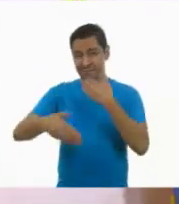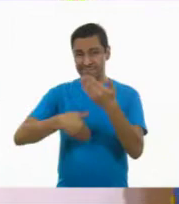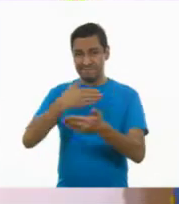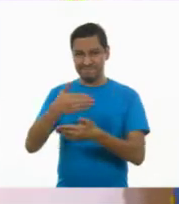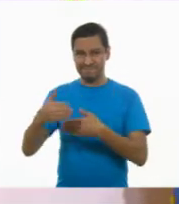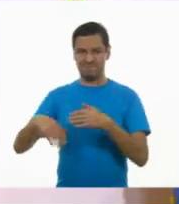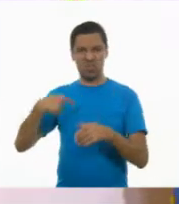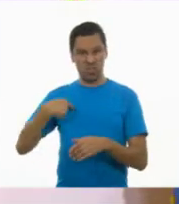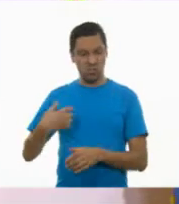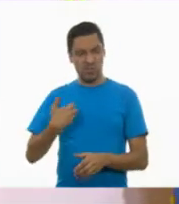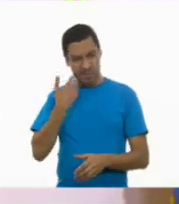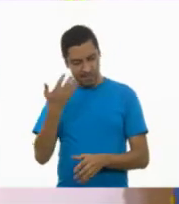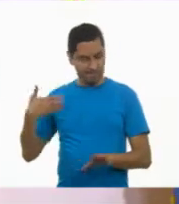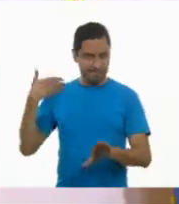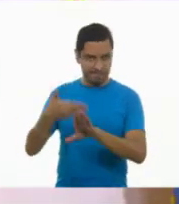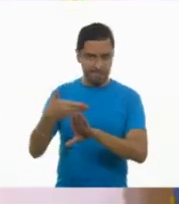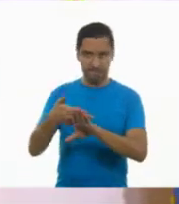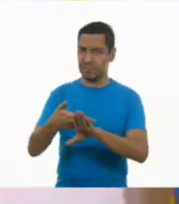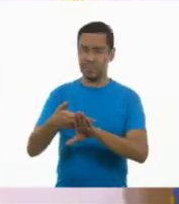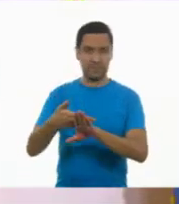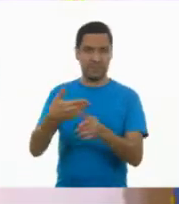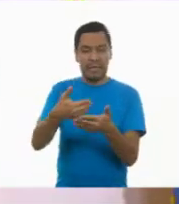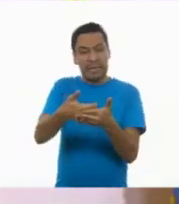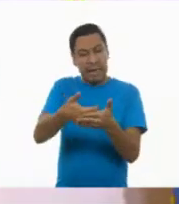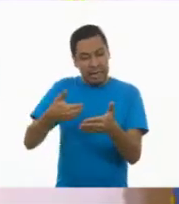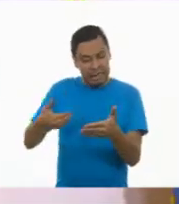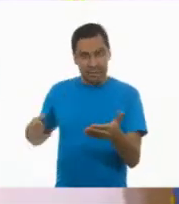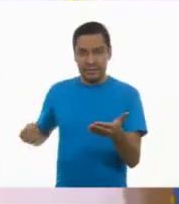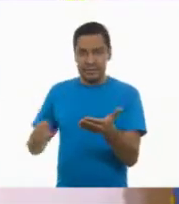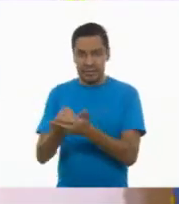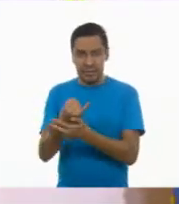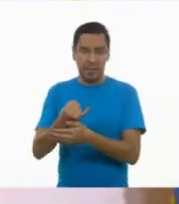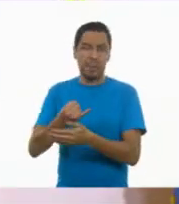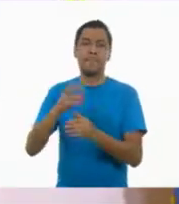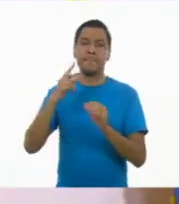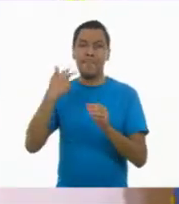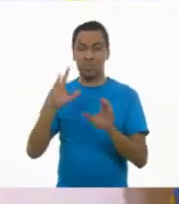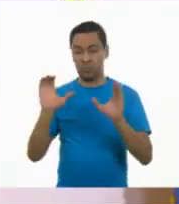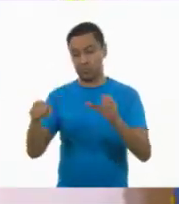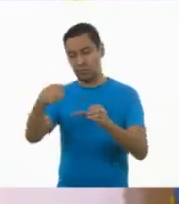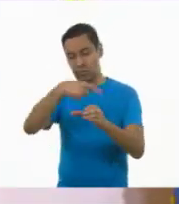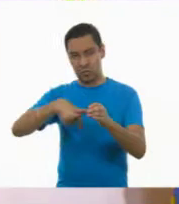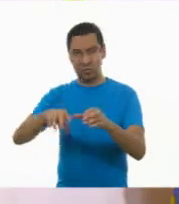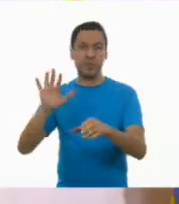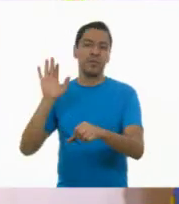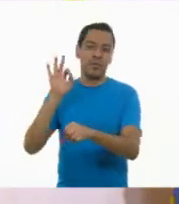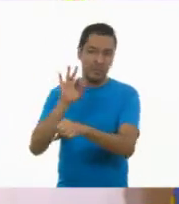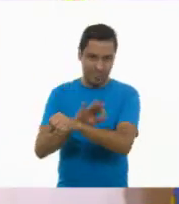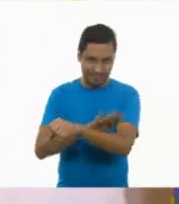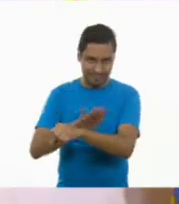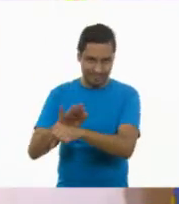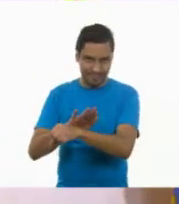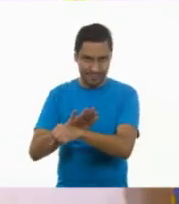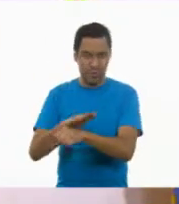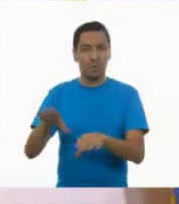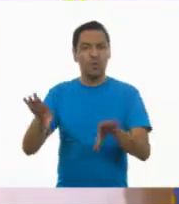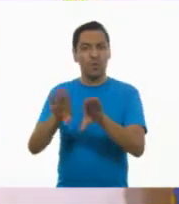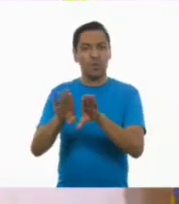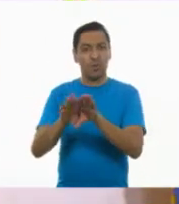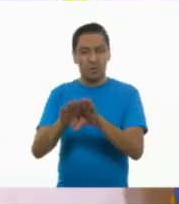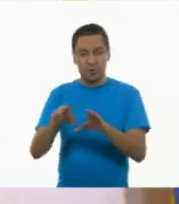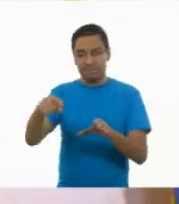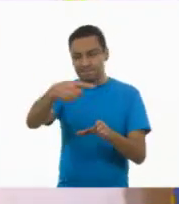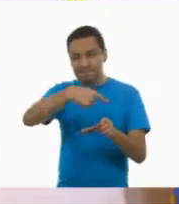hacerlo. Y que en la decisión que se tome se debe beneficiar a la mayor cantidad de personas involucradas en